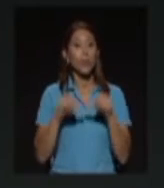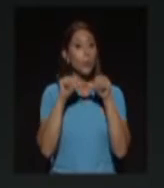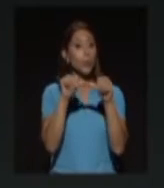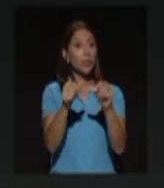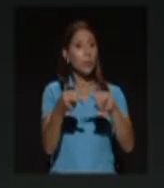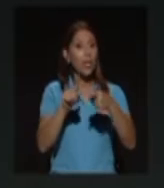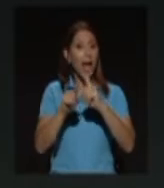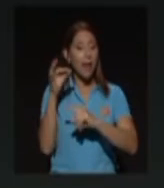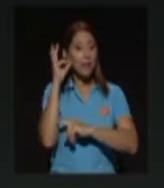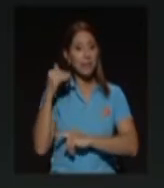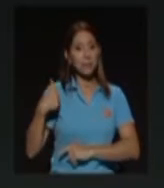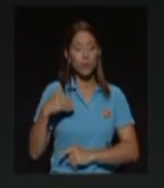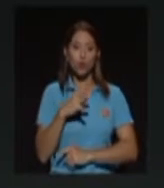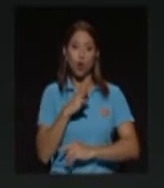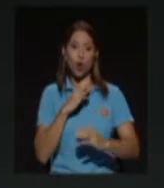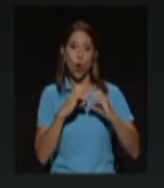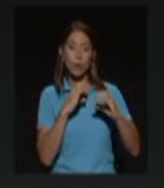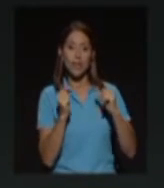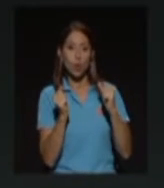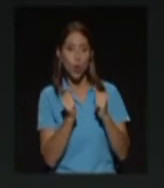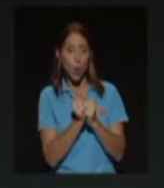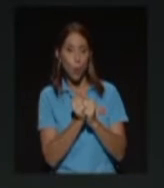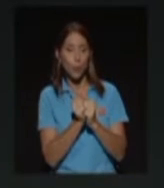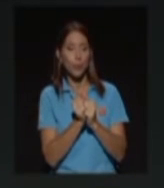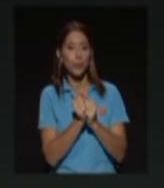Continuamos, amigas y amigos, conversando con